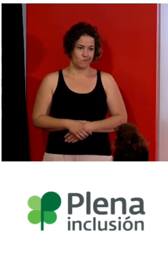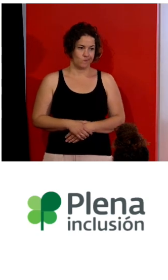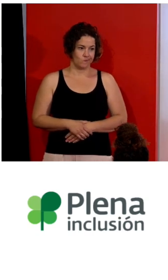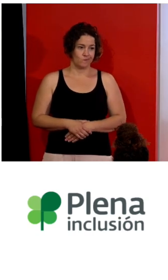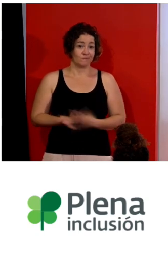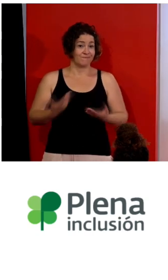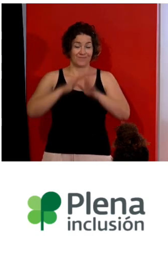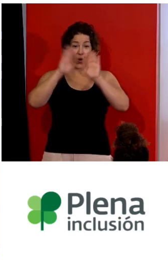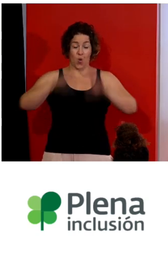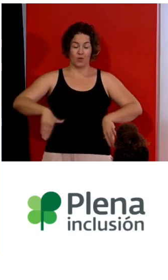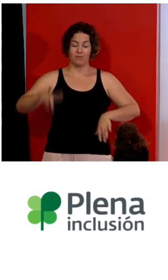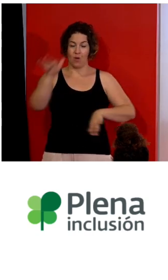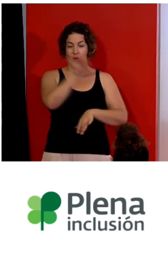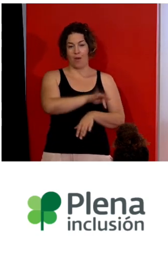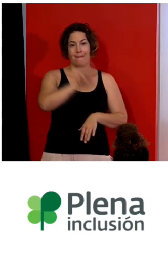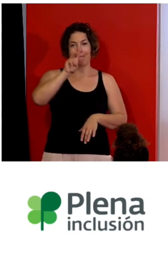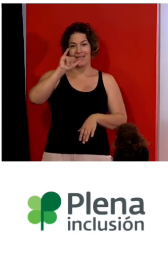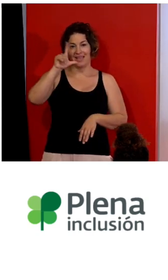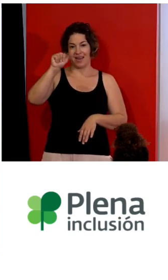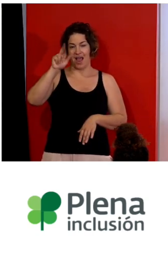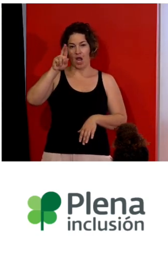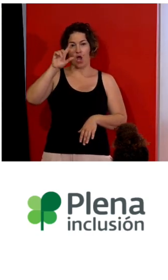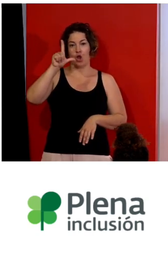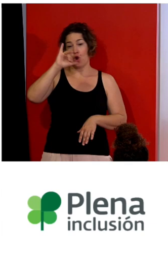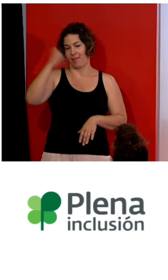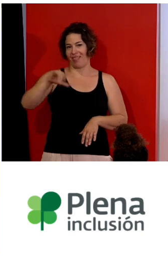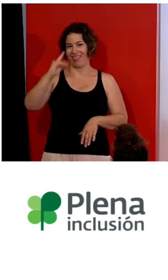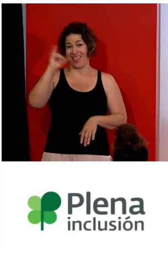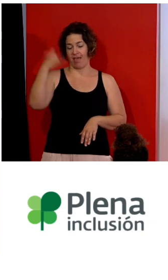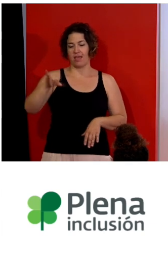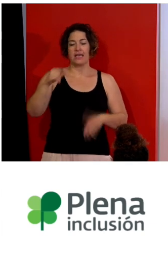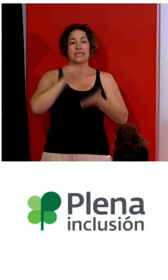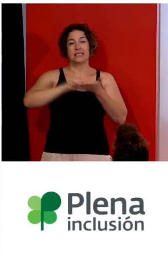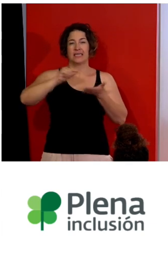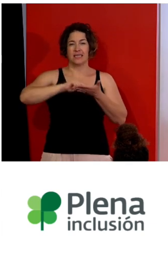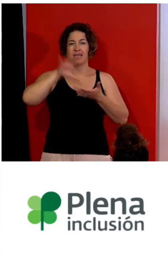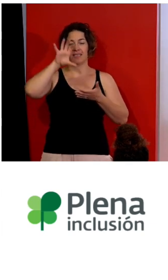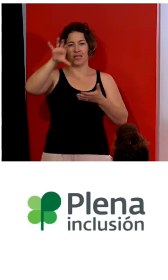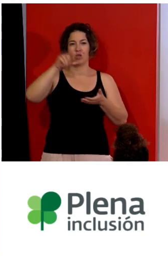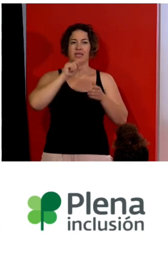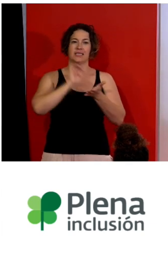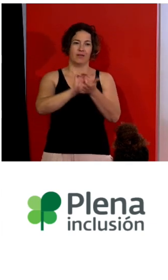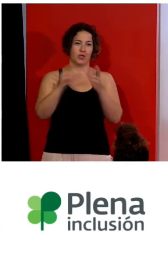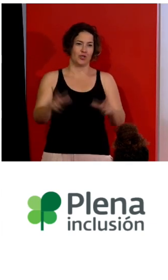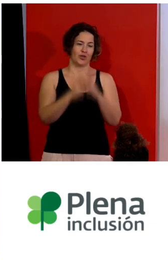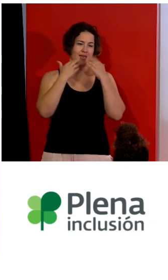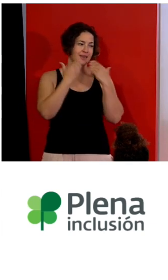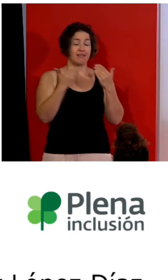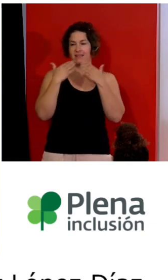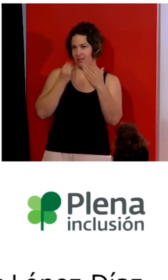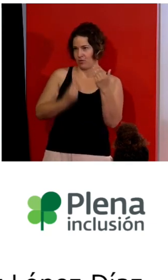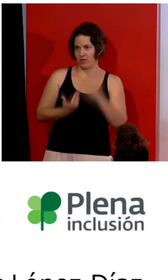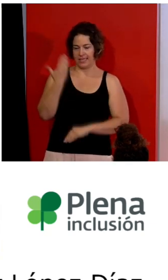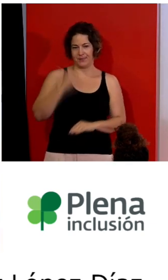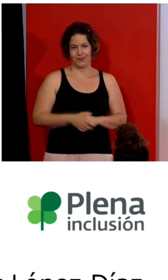Por último, tendrá la palabra Pilar López Díaz, secretaria de Estado de Servicios Sociales. Gracias. Gracias. Muy buenos